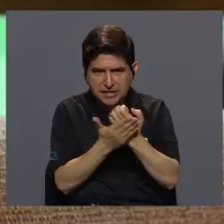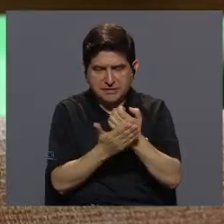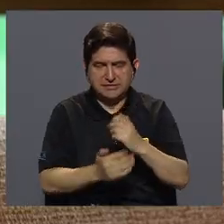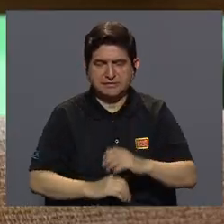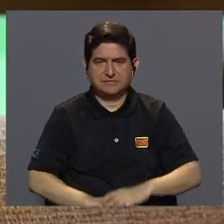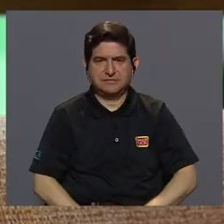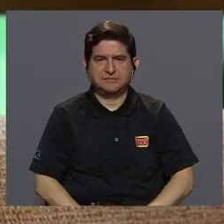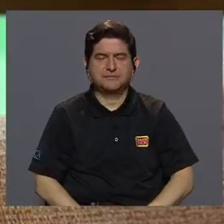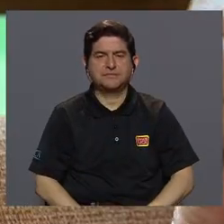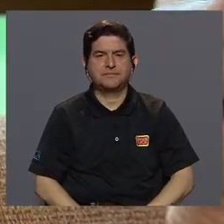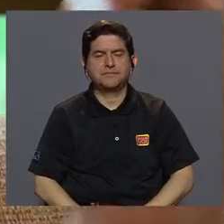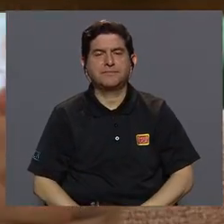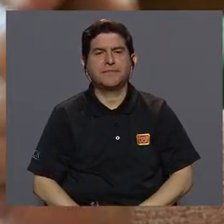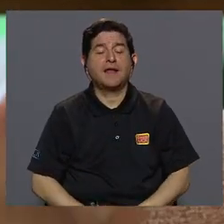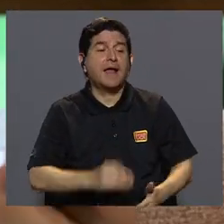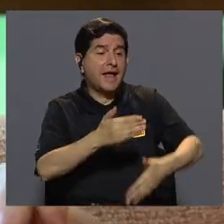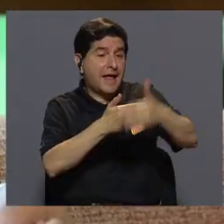económicas.